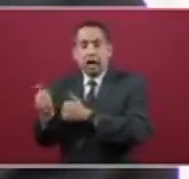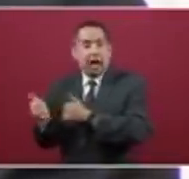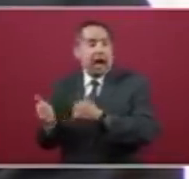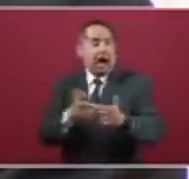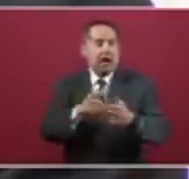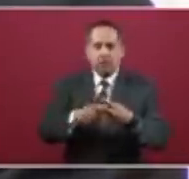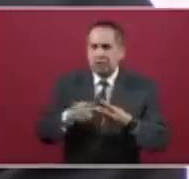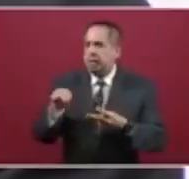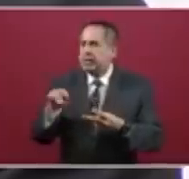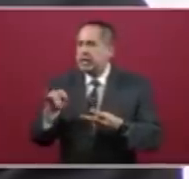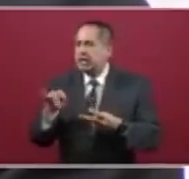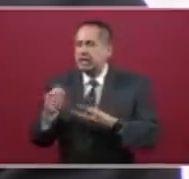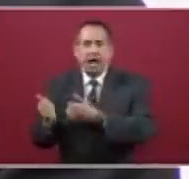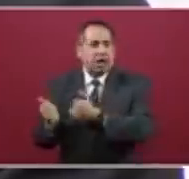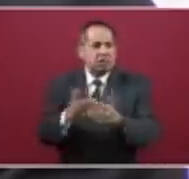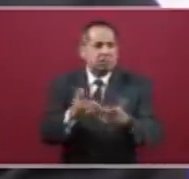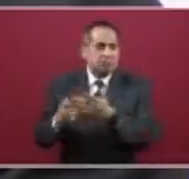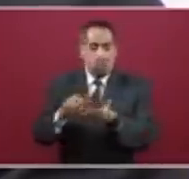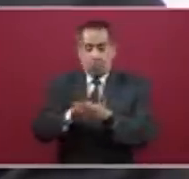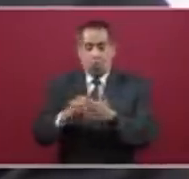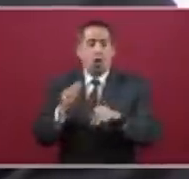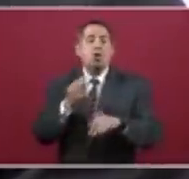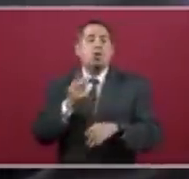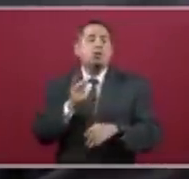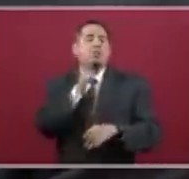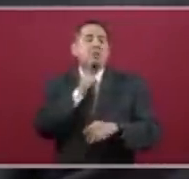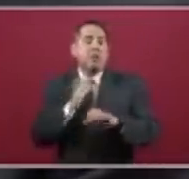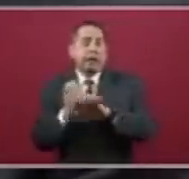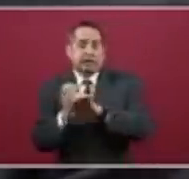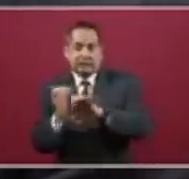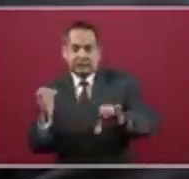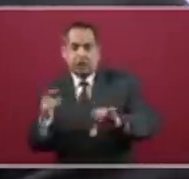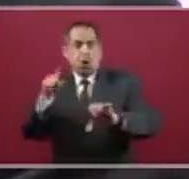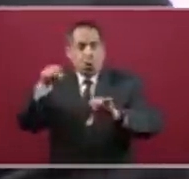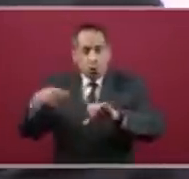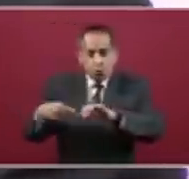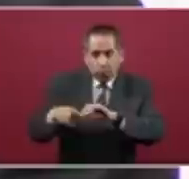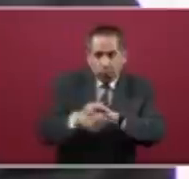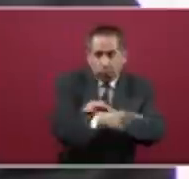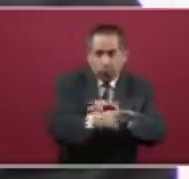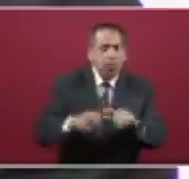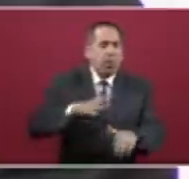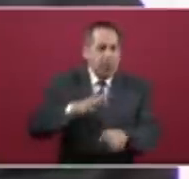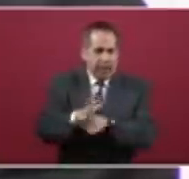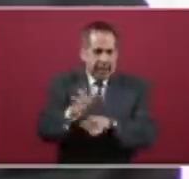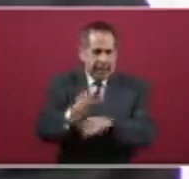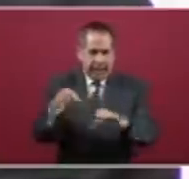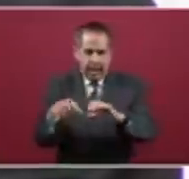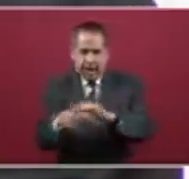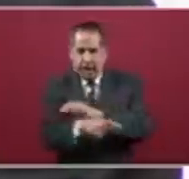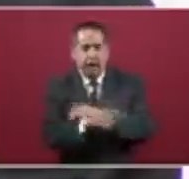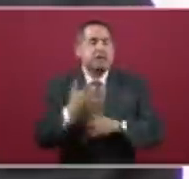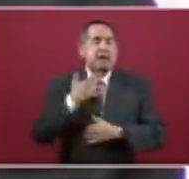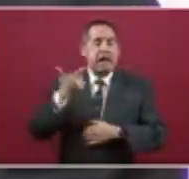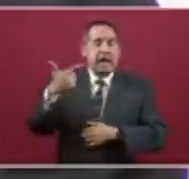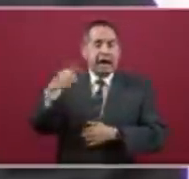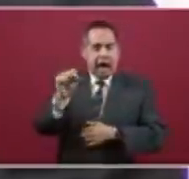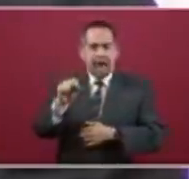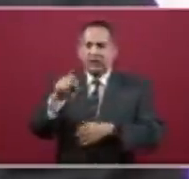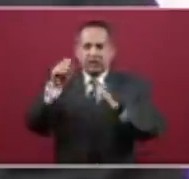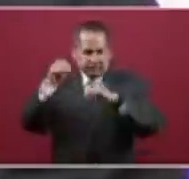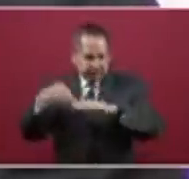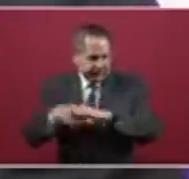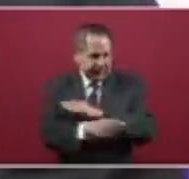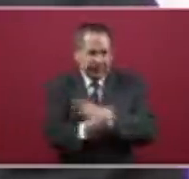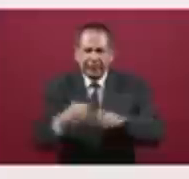utilizará el ducto y existente de pemex para transportar gas se cuenta con energía eléctrica